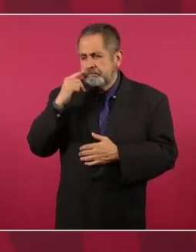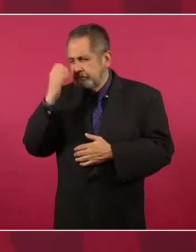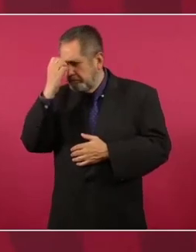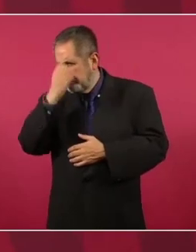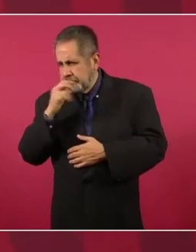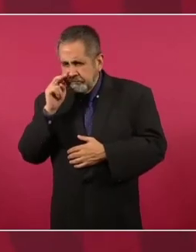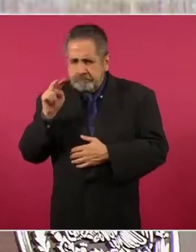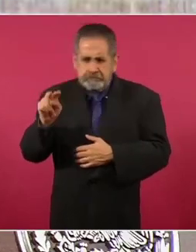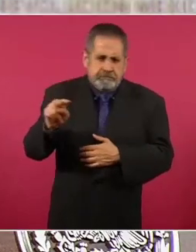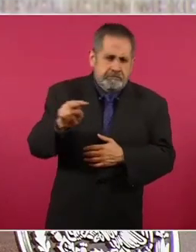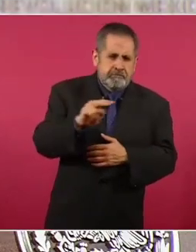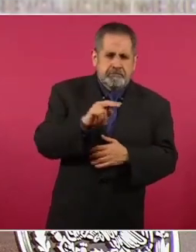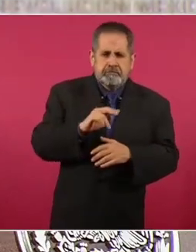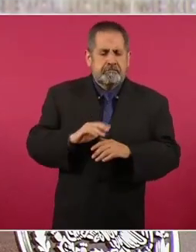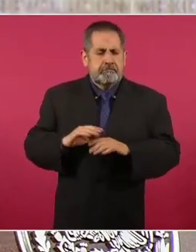con